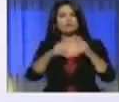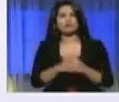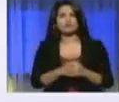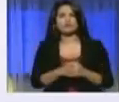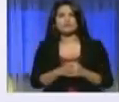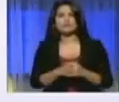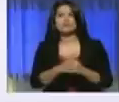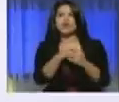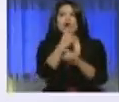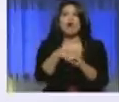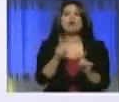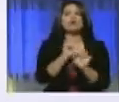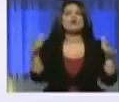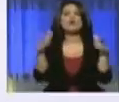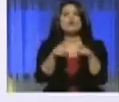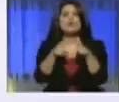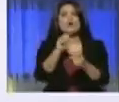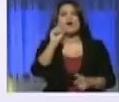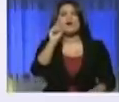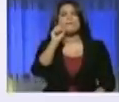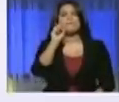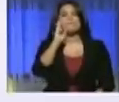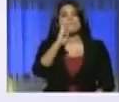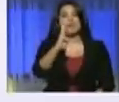del partido Patria para Todos,